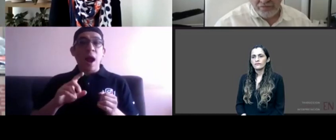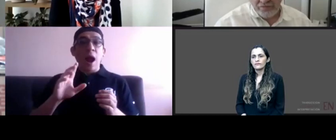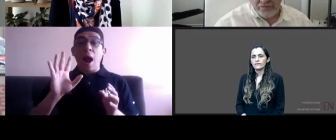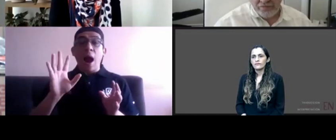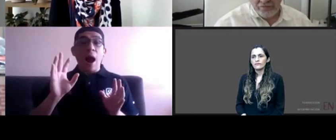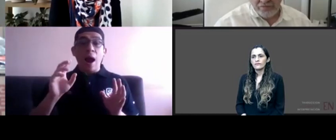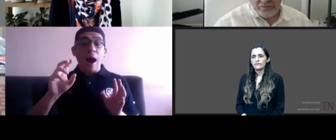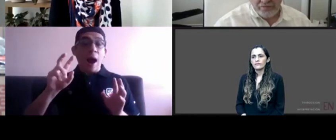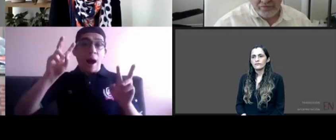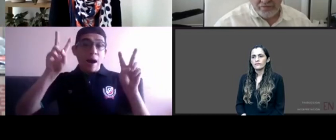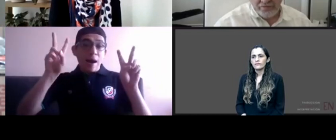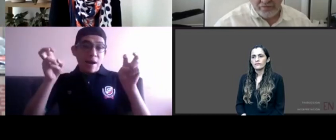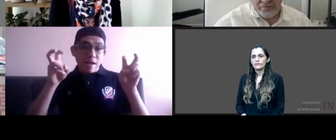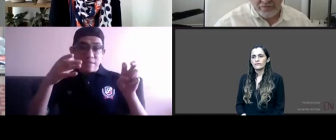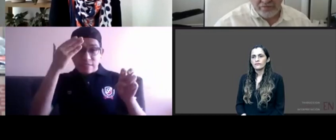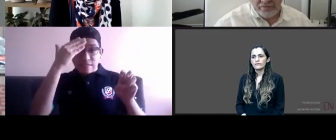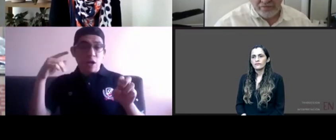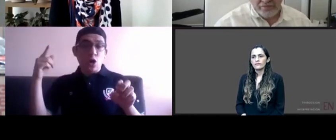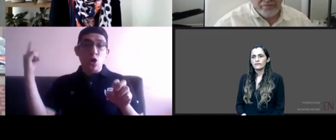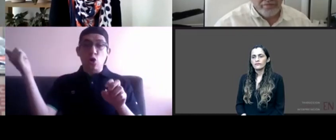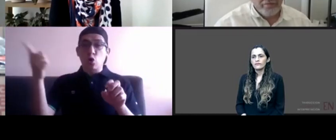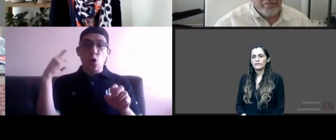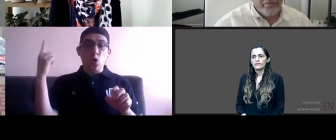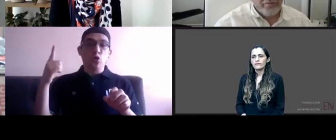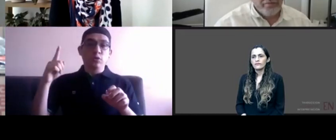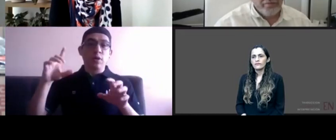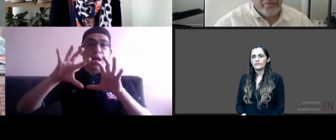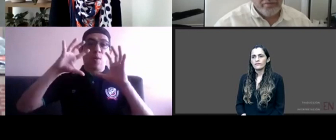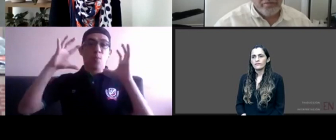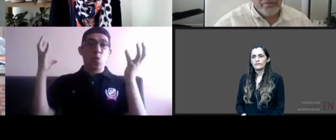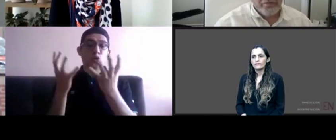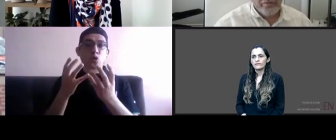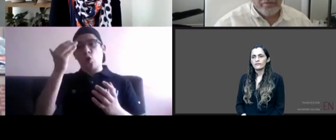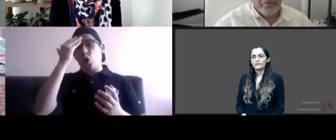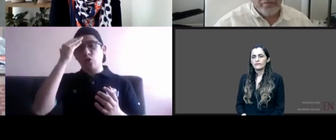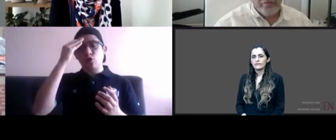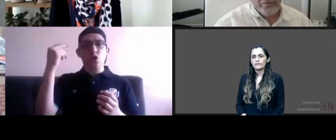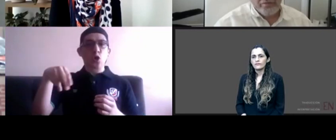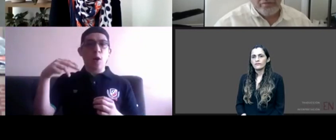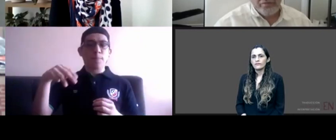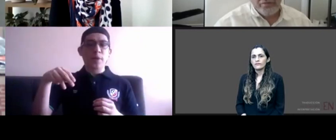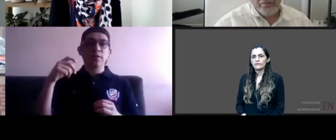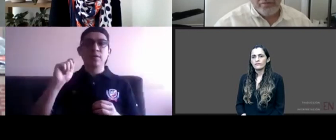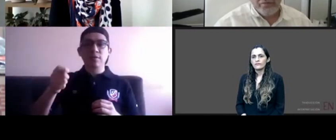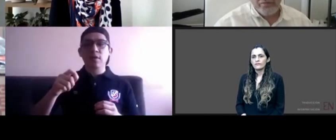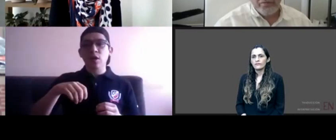una lengua distinta, que es muy equiparable a la comunidad, a las comunidades indígenas.